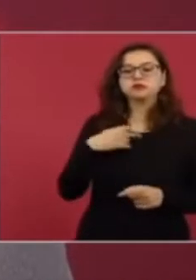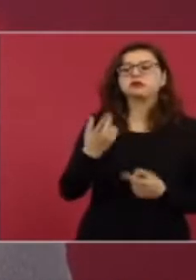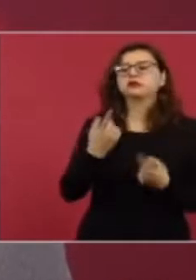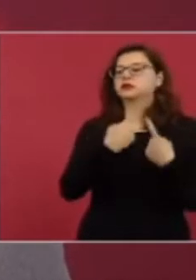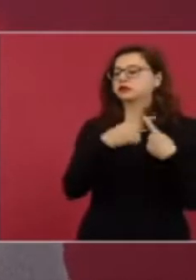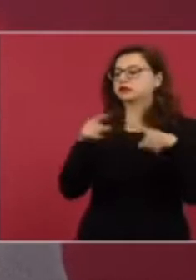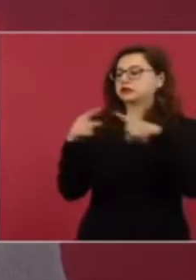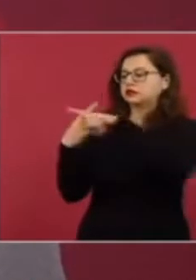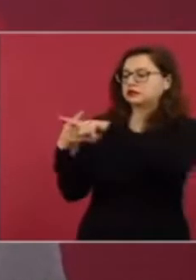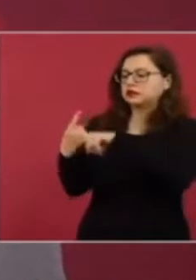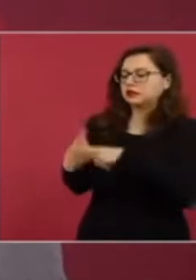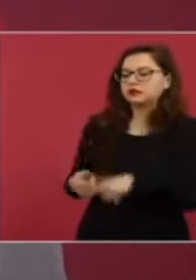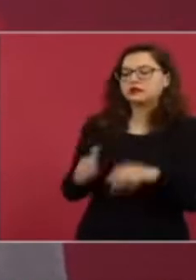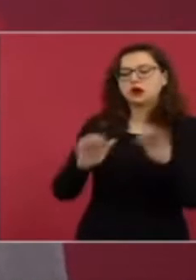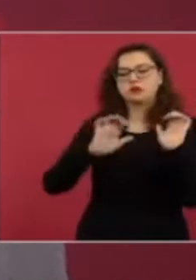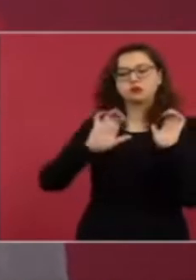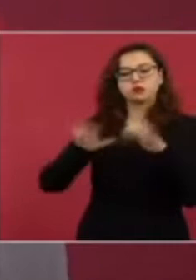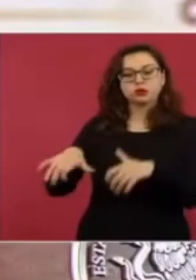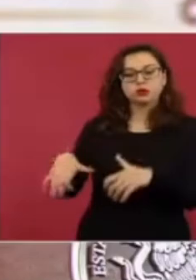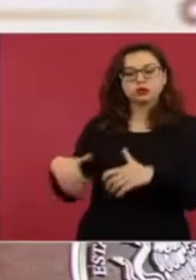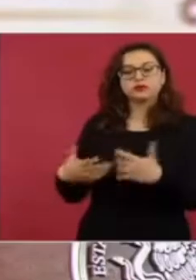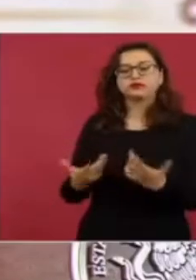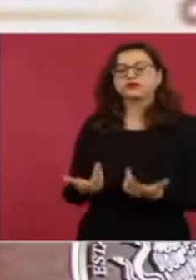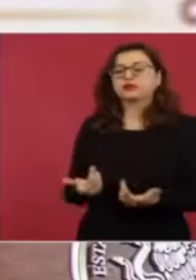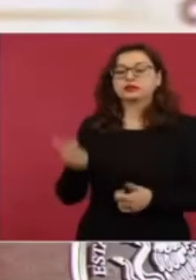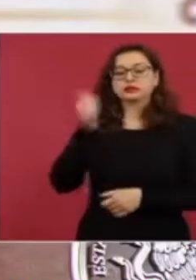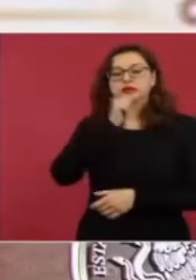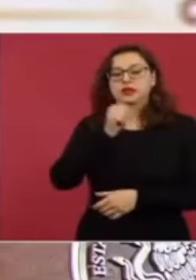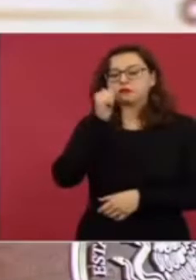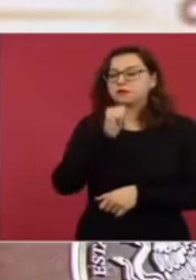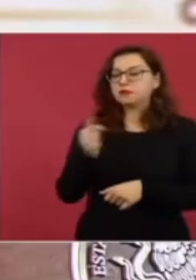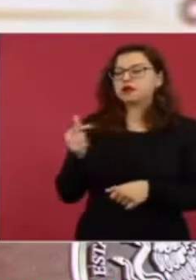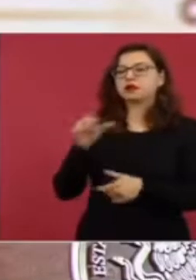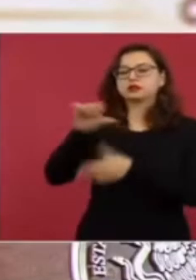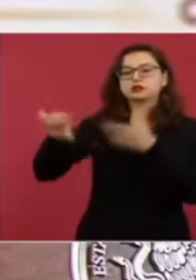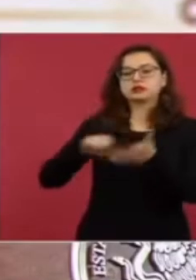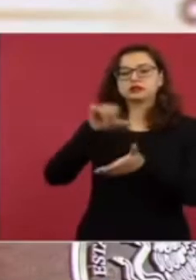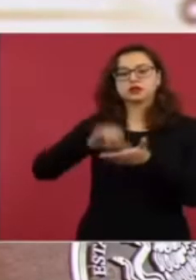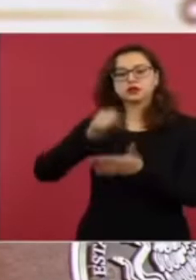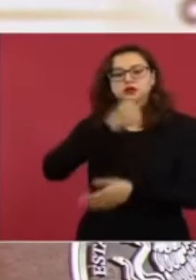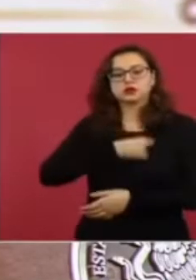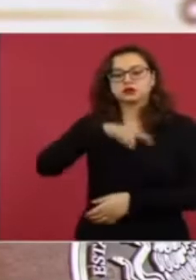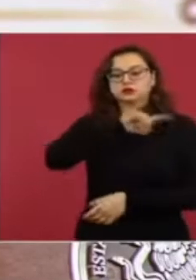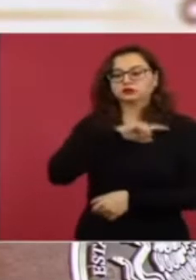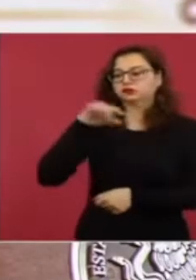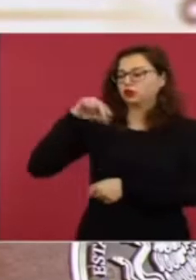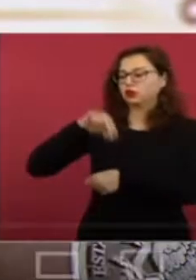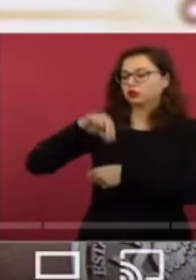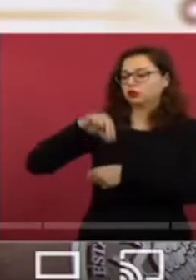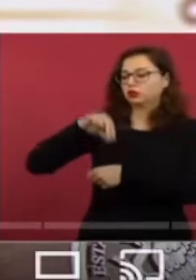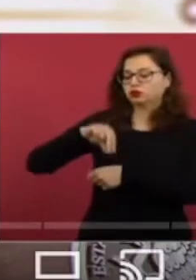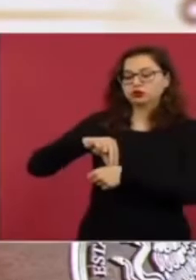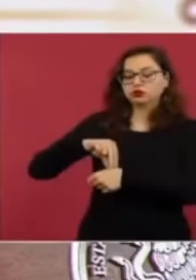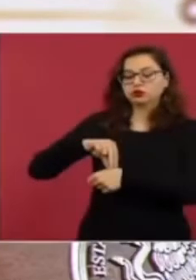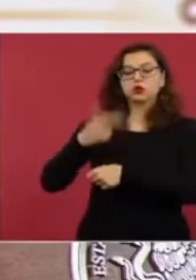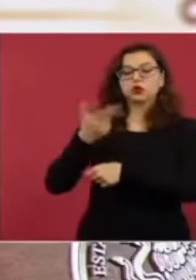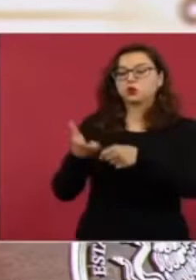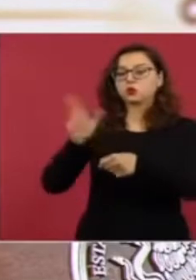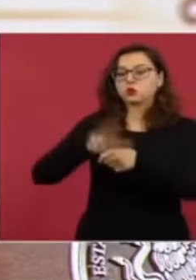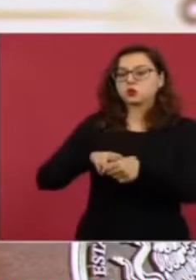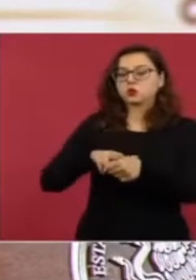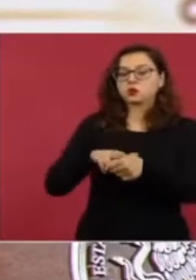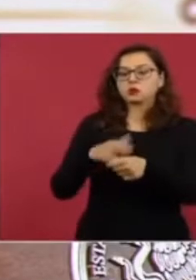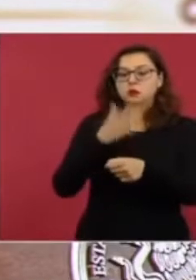haya médico todo el tiempo en los centros de salud, en los hospitales, que